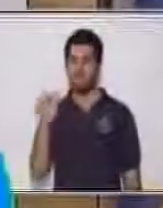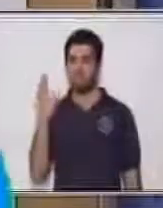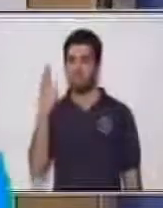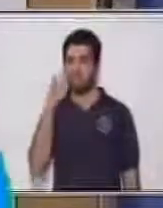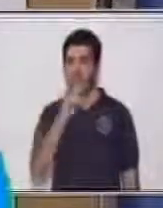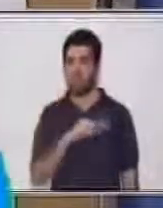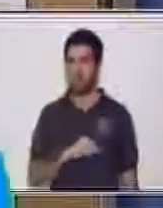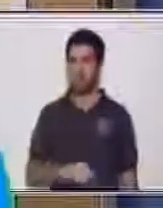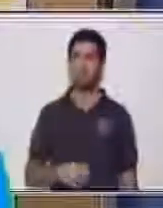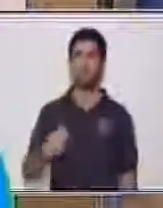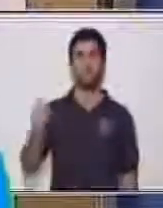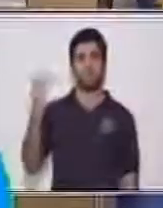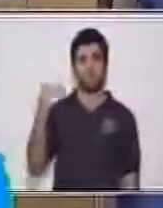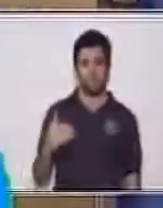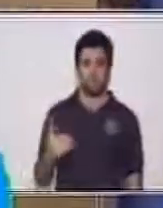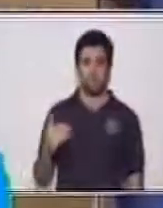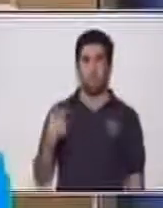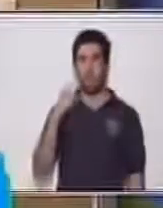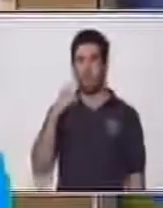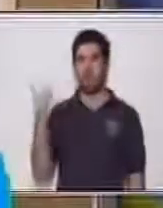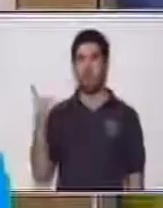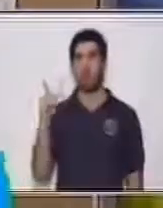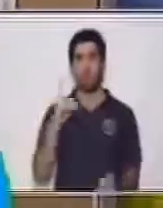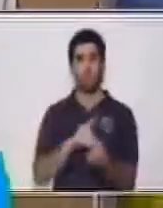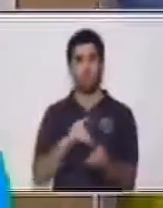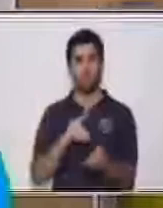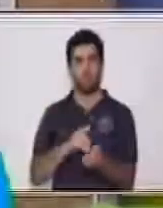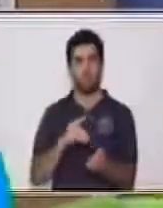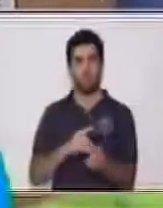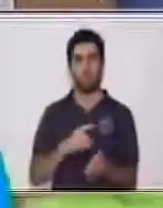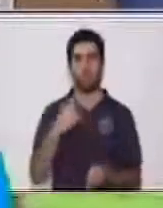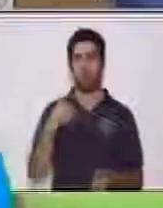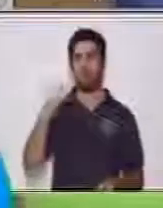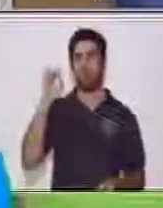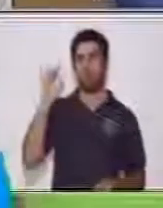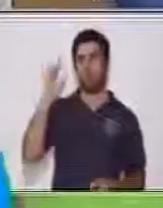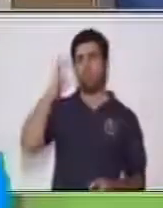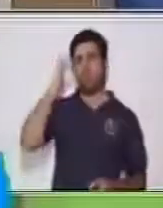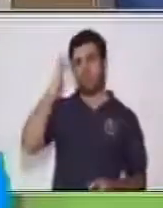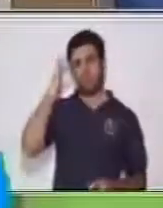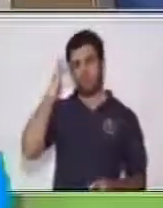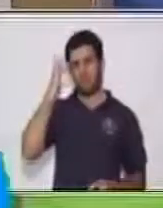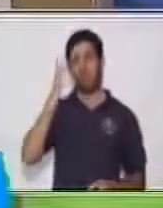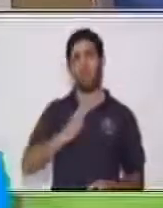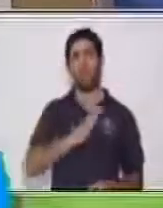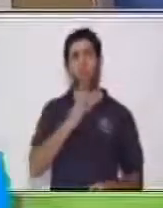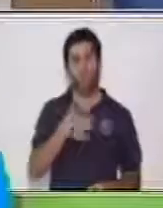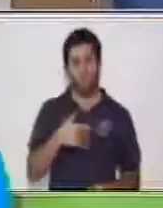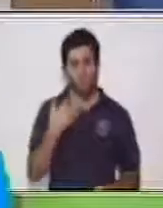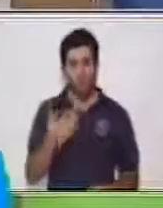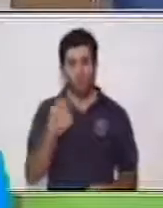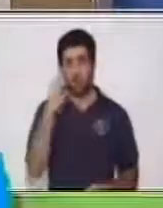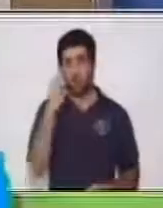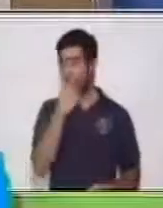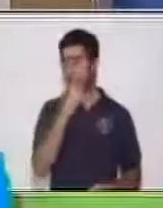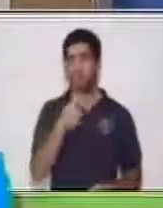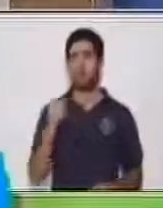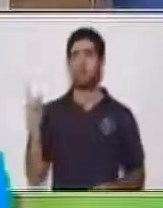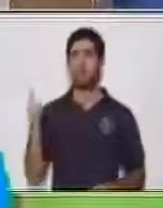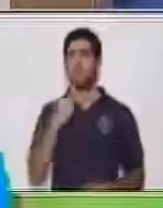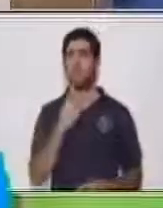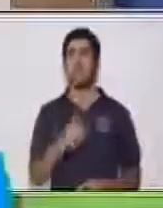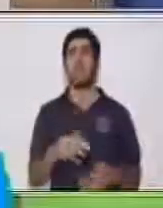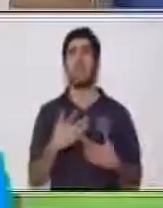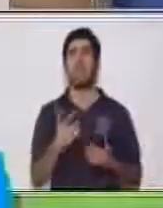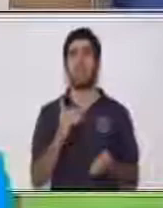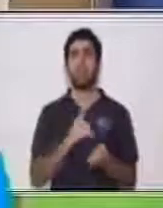En la siguiente imagen vemos a un médico y dice, doctor, tengo dolor de cabeza, náuseas y no veo bien. ¿Qué tengo?